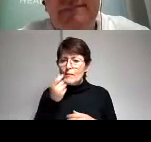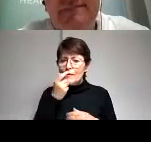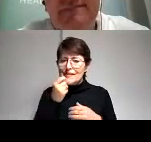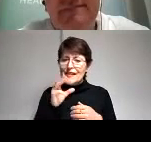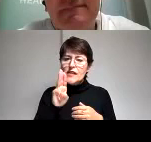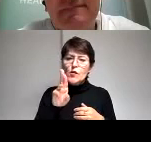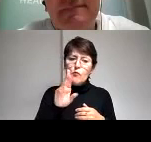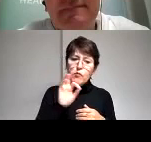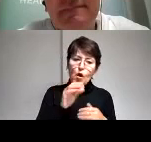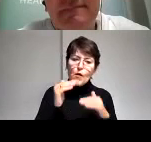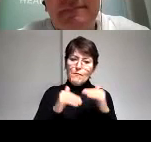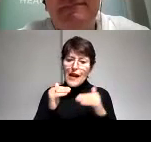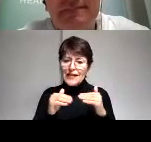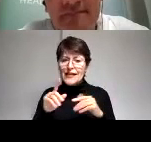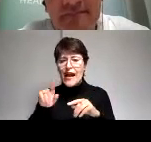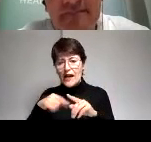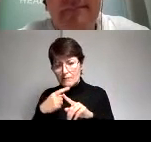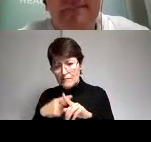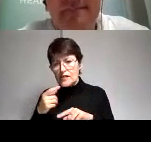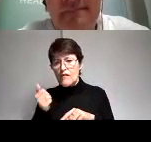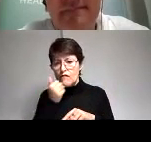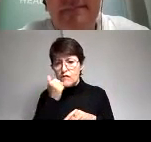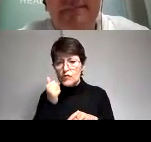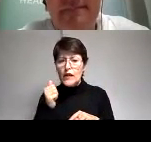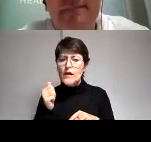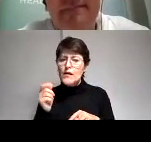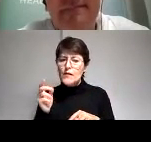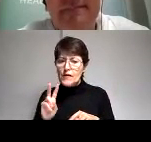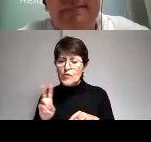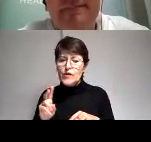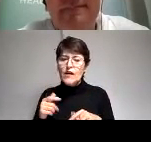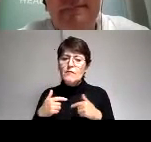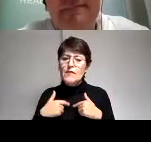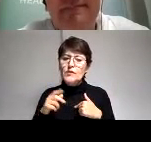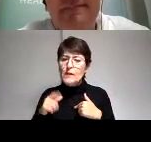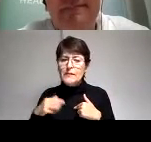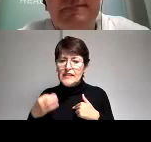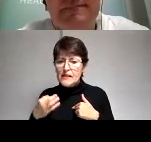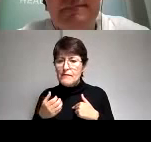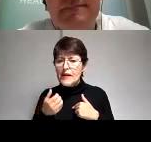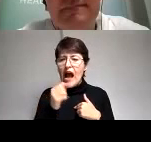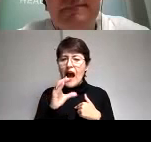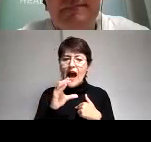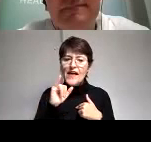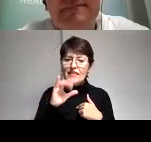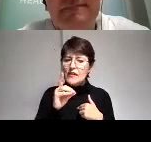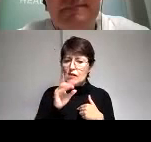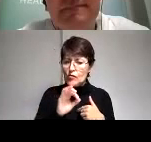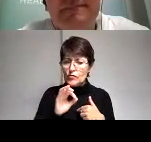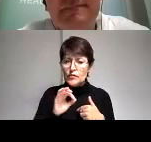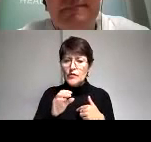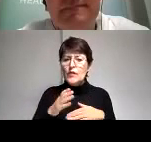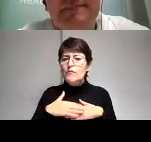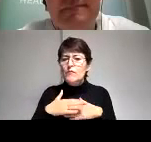Además, fruta, verduras, pero llevo una temporada que siempre estoy ácida. Pues no consigue bajar la acidez y a qué se